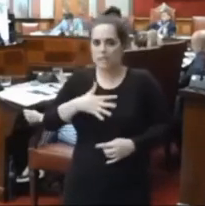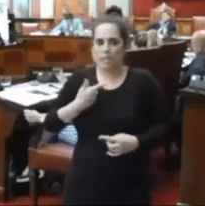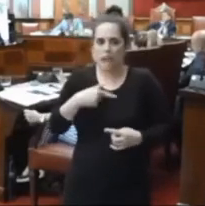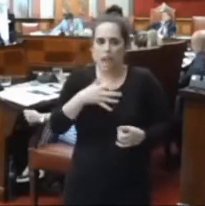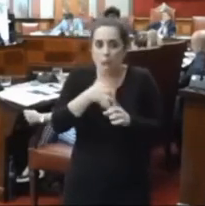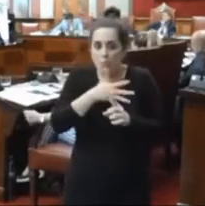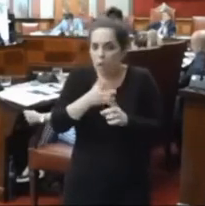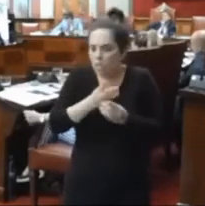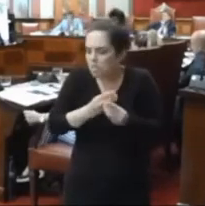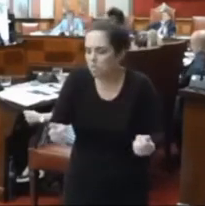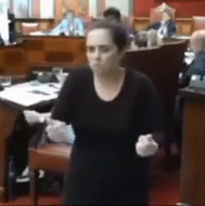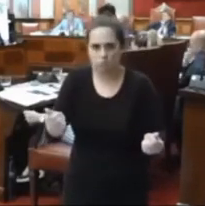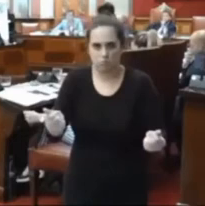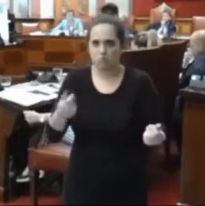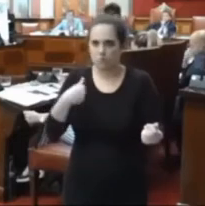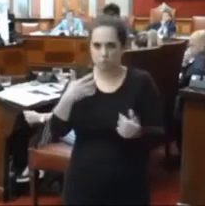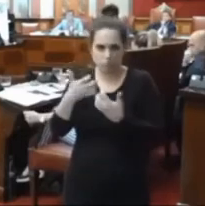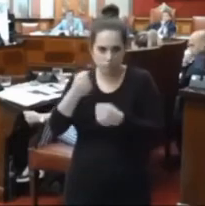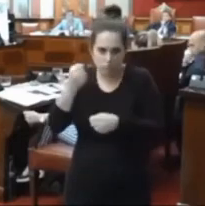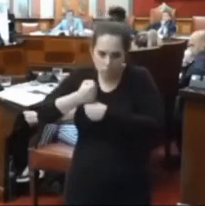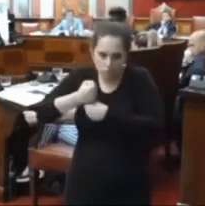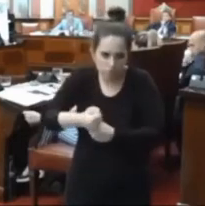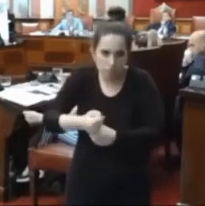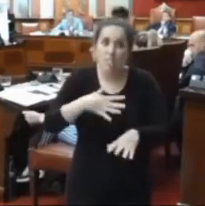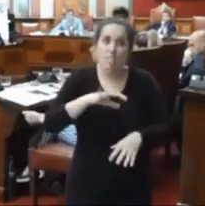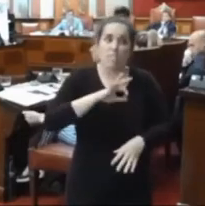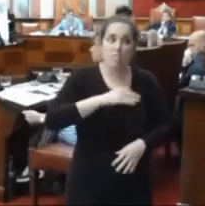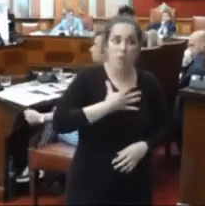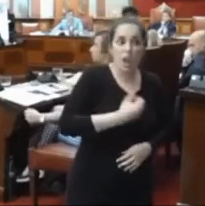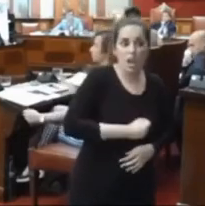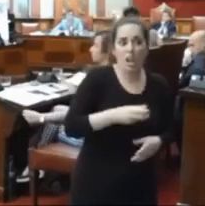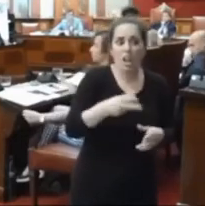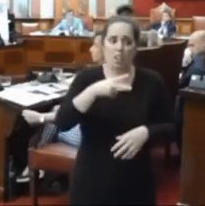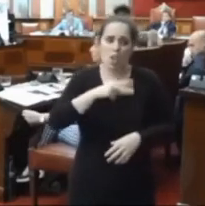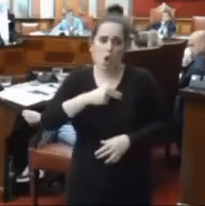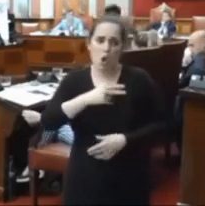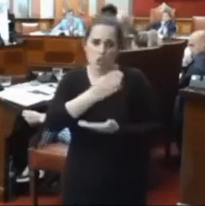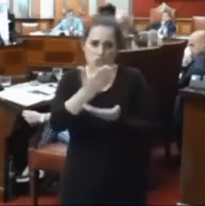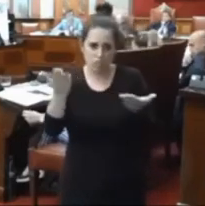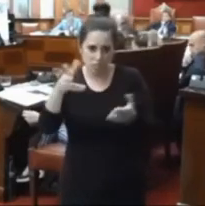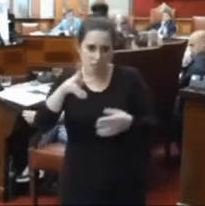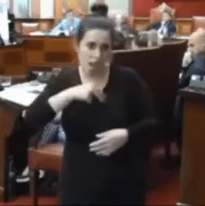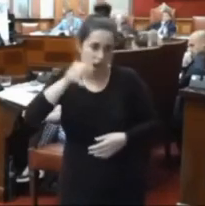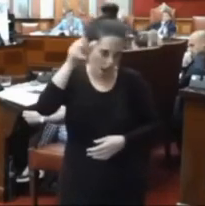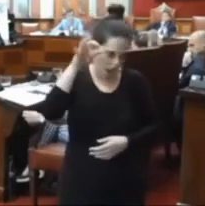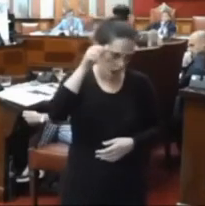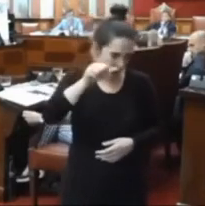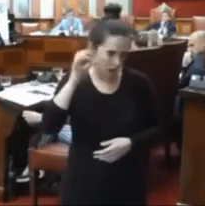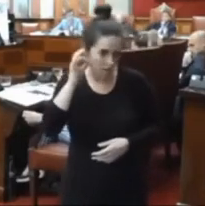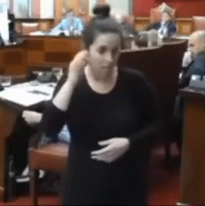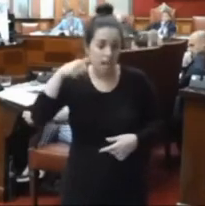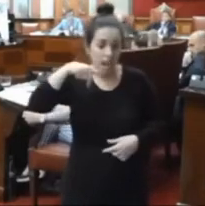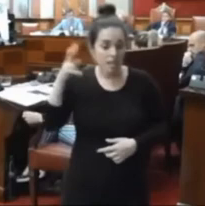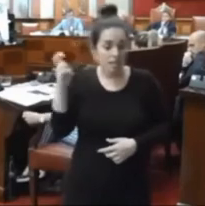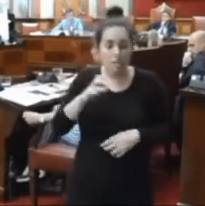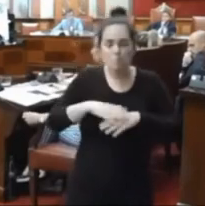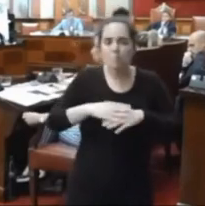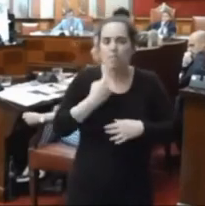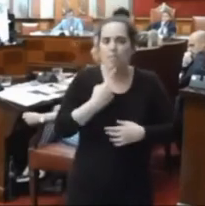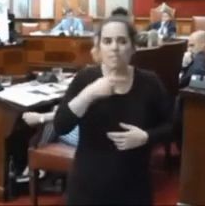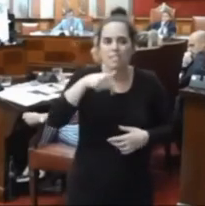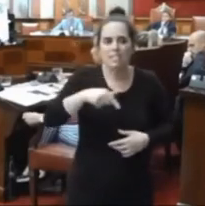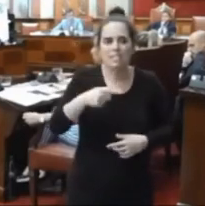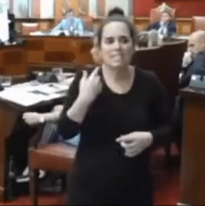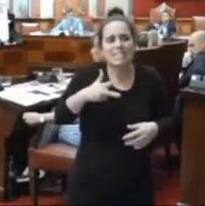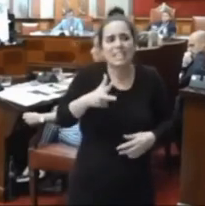señores y señoras concejalas, estamos aquí sencillamente para recordarles que los derechos sexuales y reproductivos son derechos humanos, que